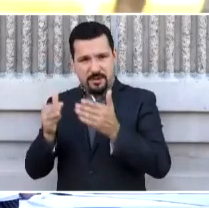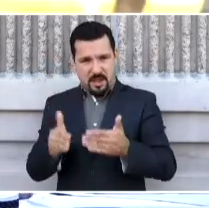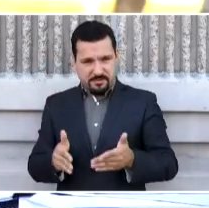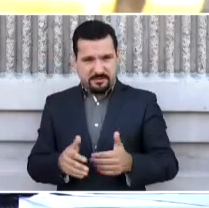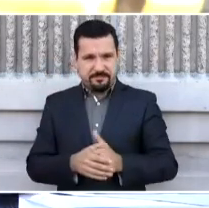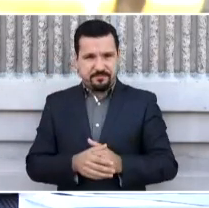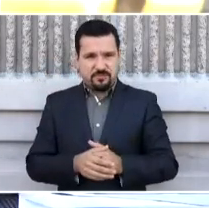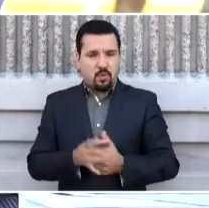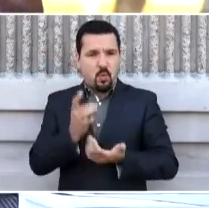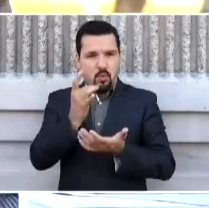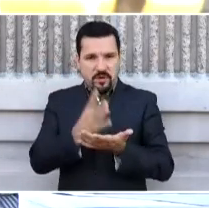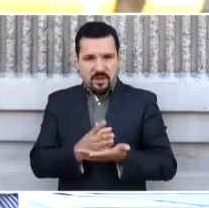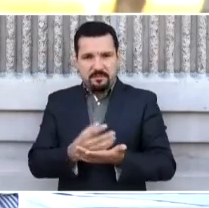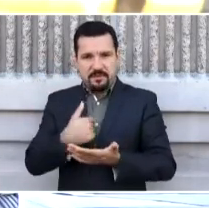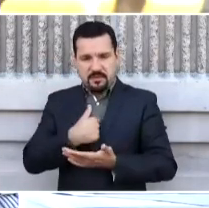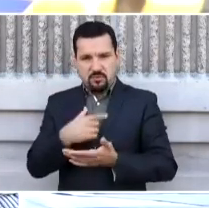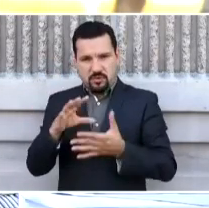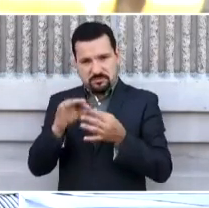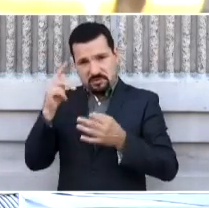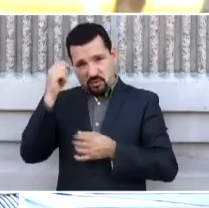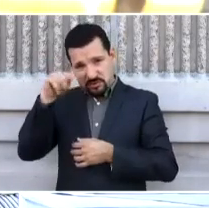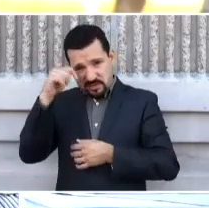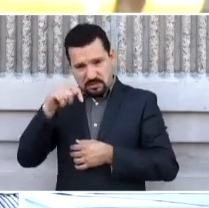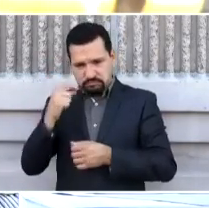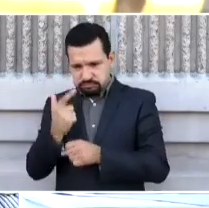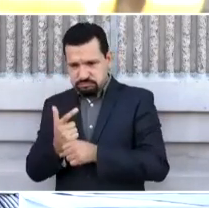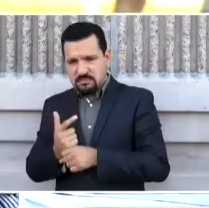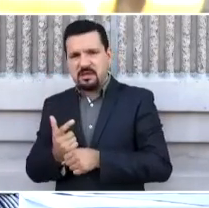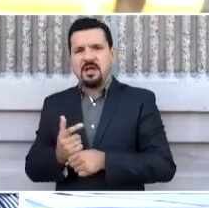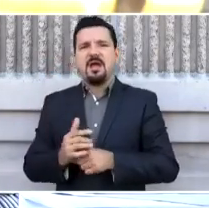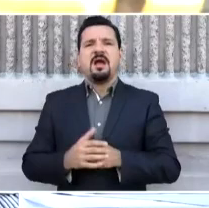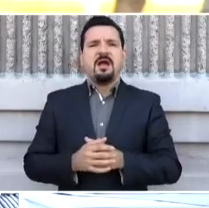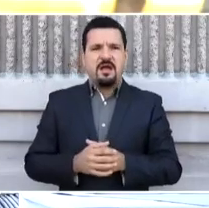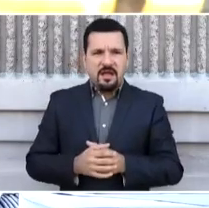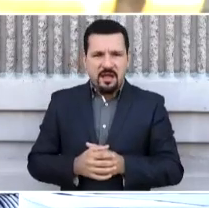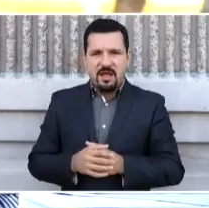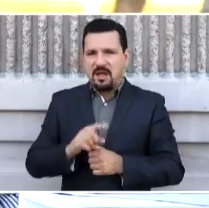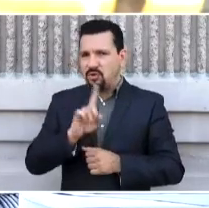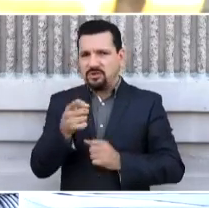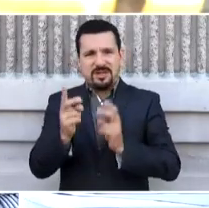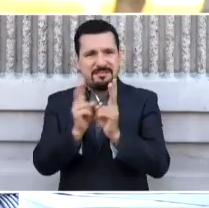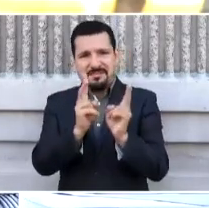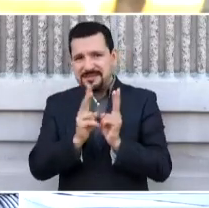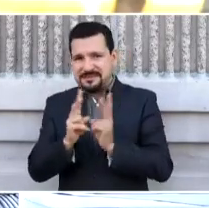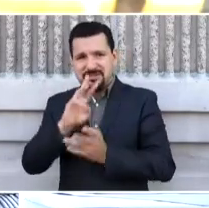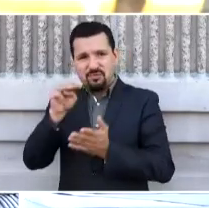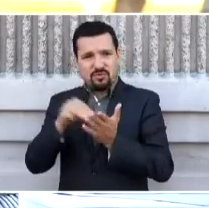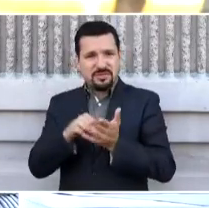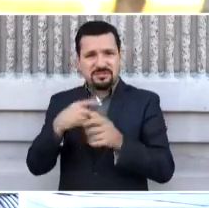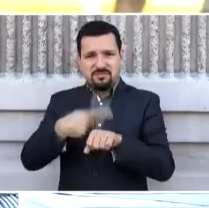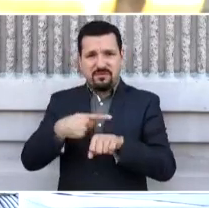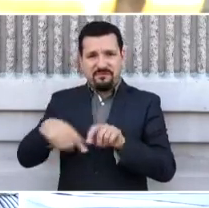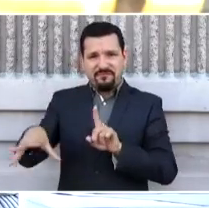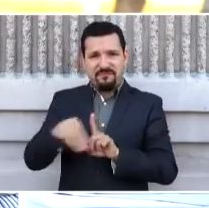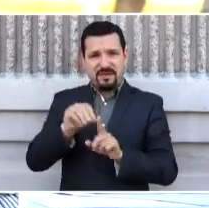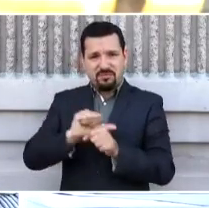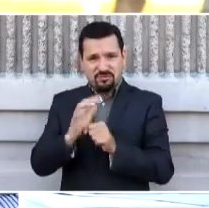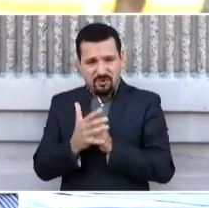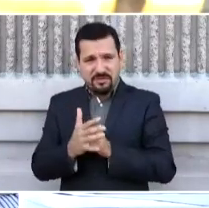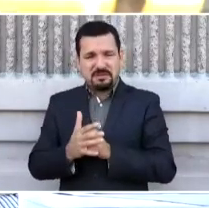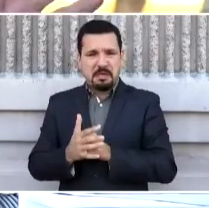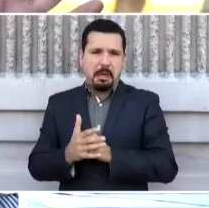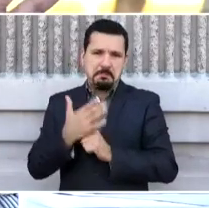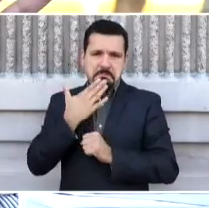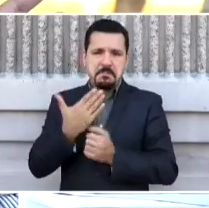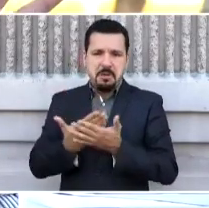estoy diciendo técnicamente los municipios que efectivamente no son vecinos de municipios con casos y que al momento